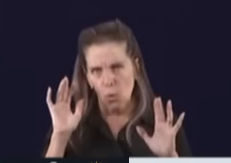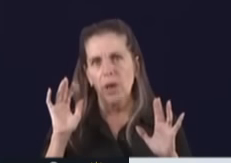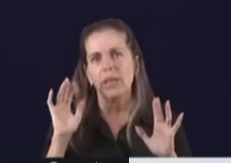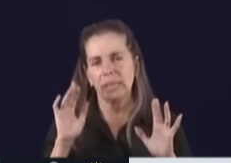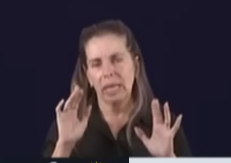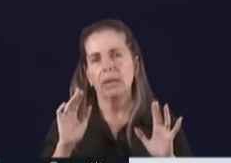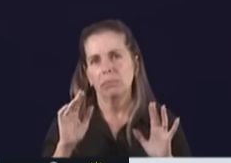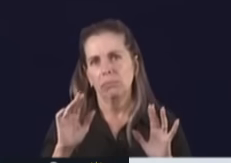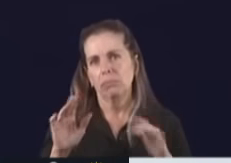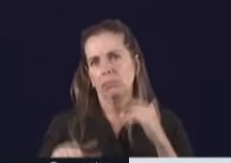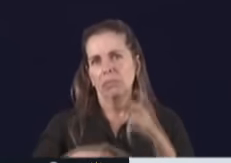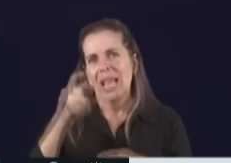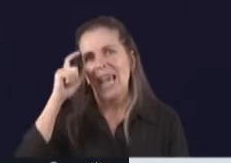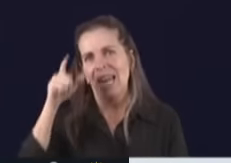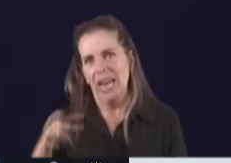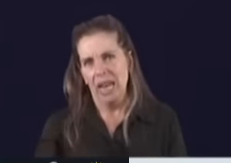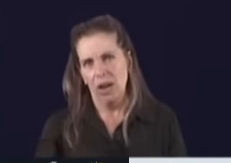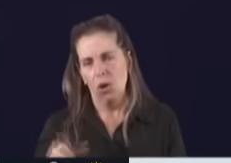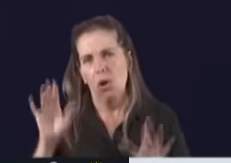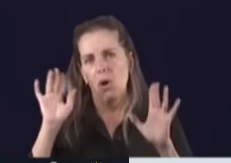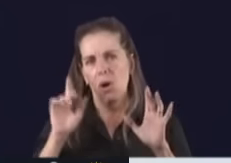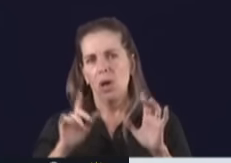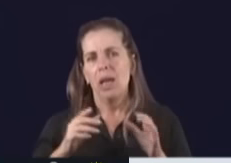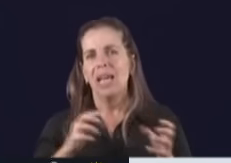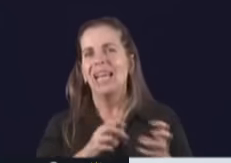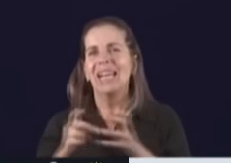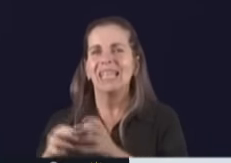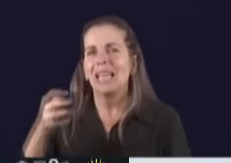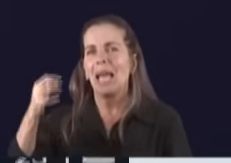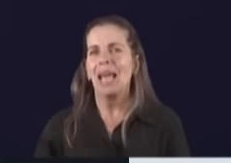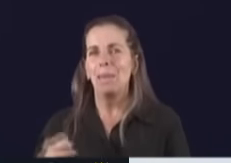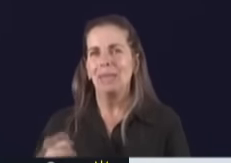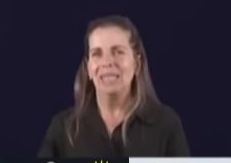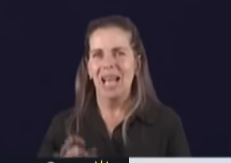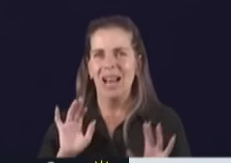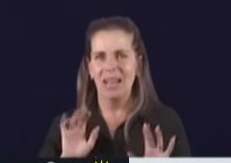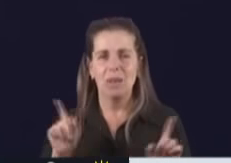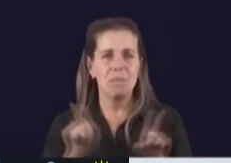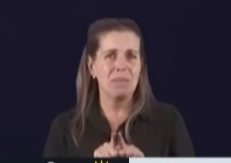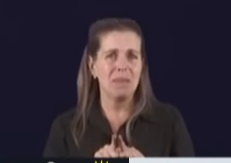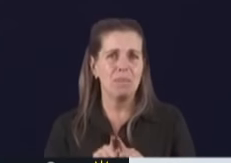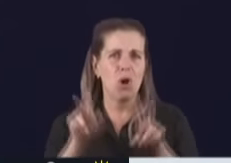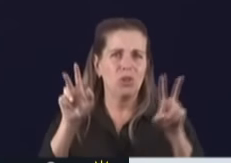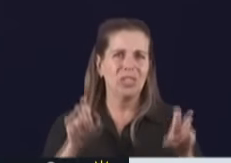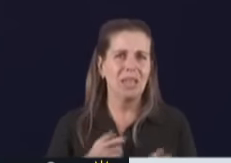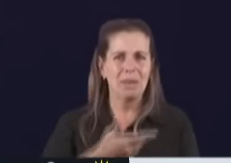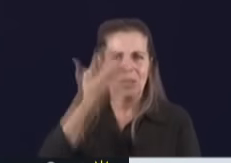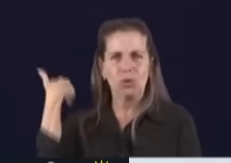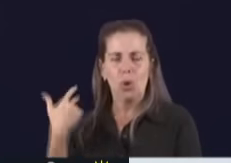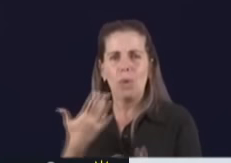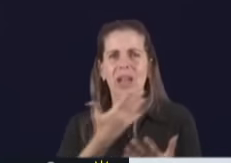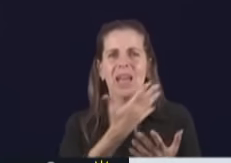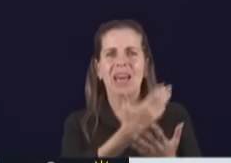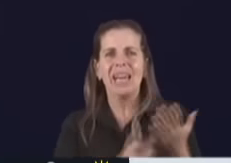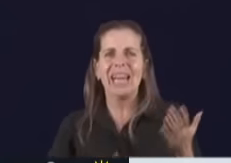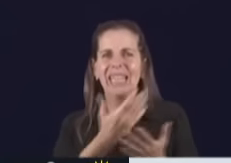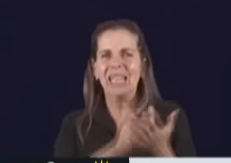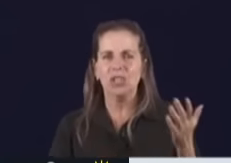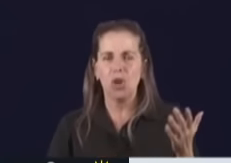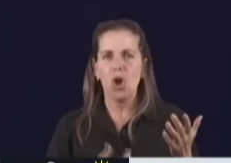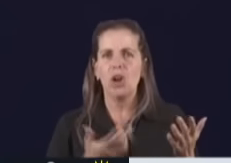febrero. Y nosotros, pasó con las retenciones hace 48 horas, la línea va